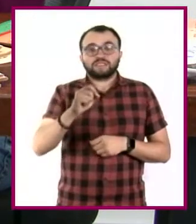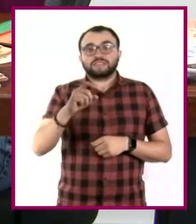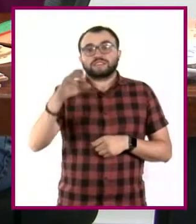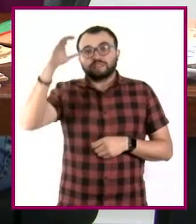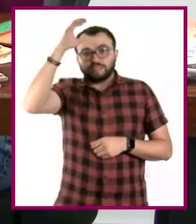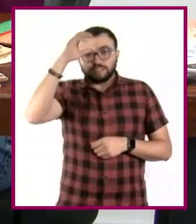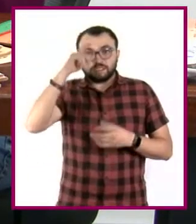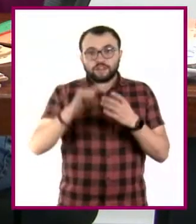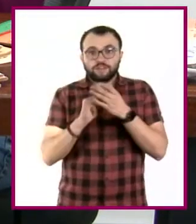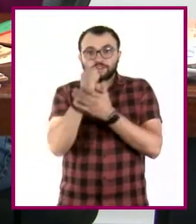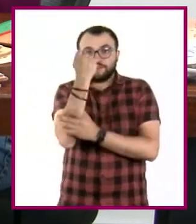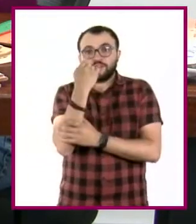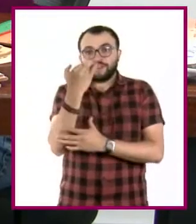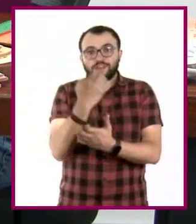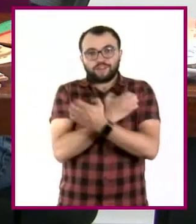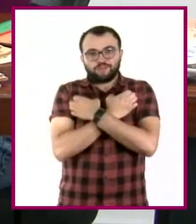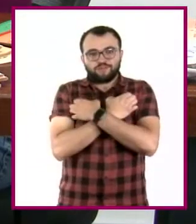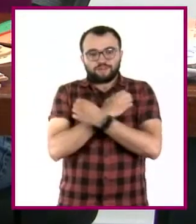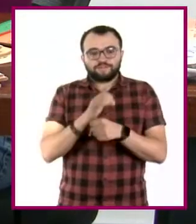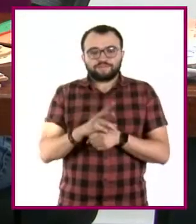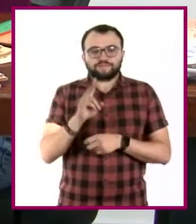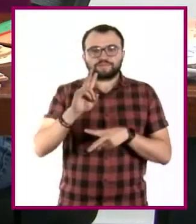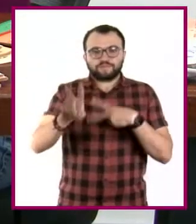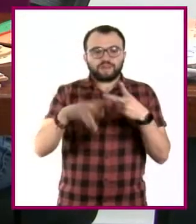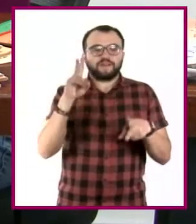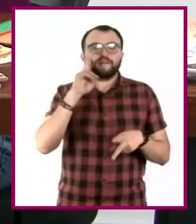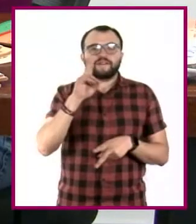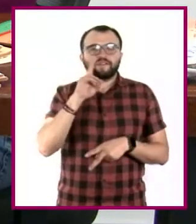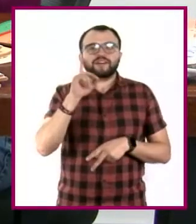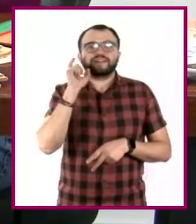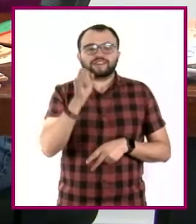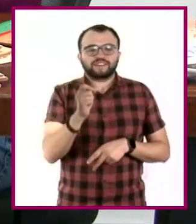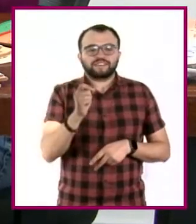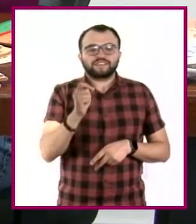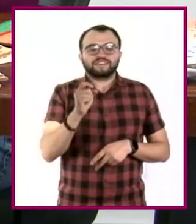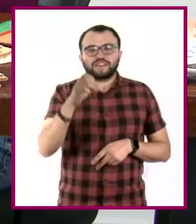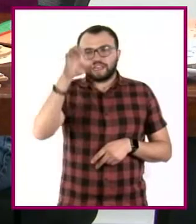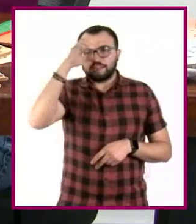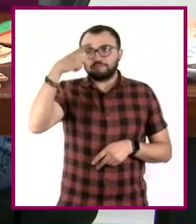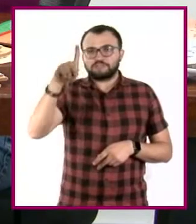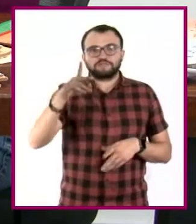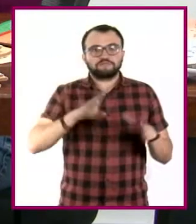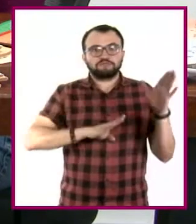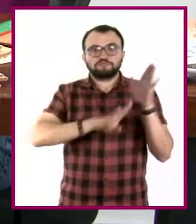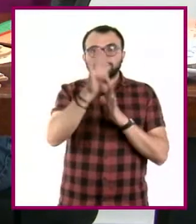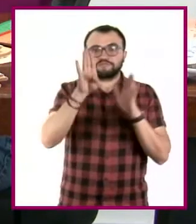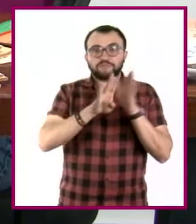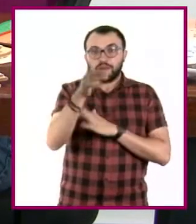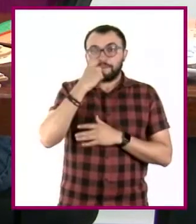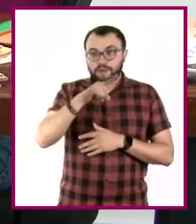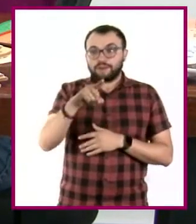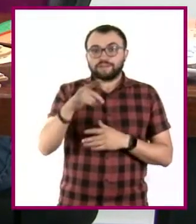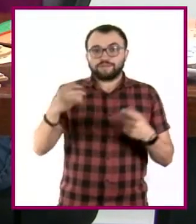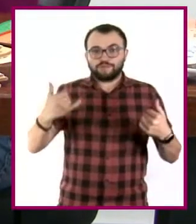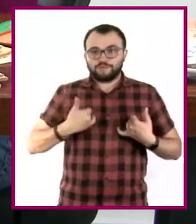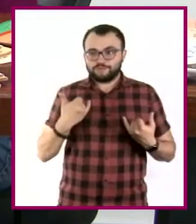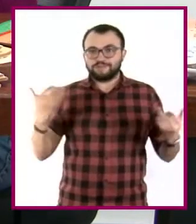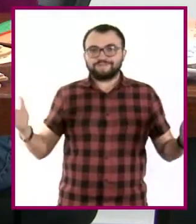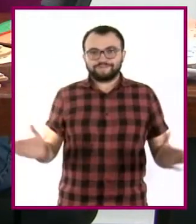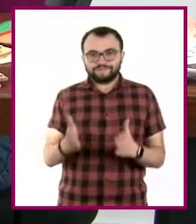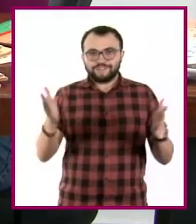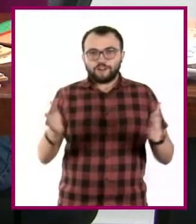educación. Vamos a contar algunas experiencias de éxito para que nuestra juventud se motive y